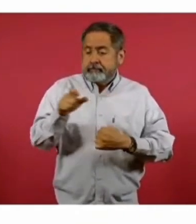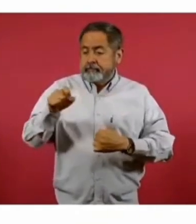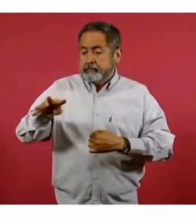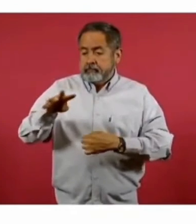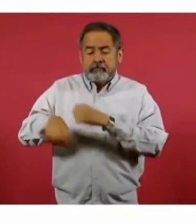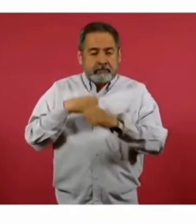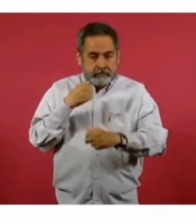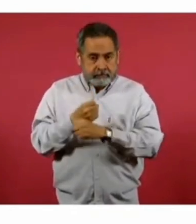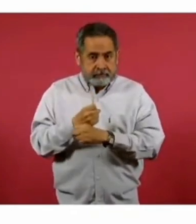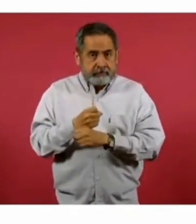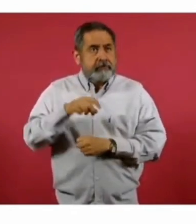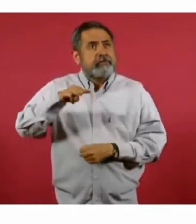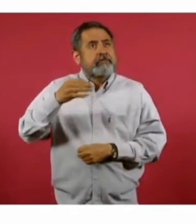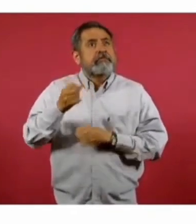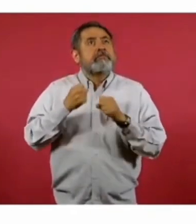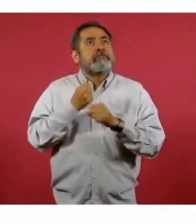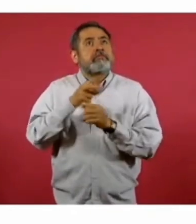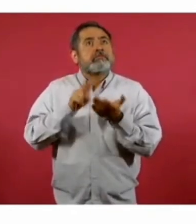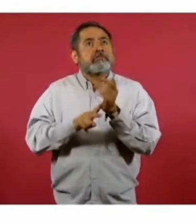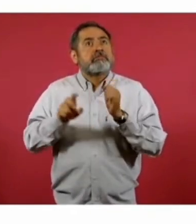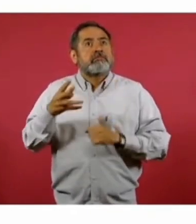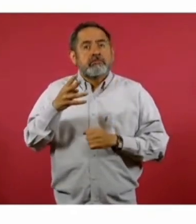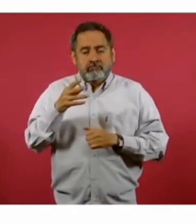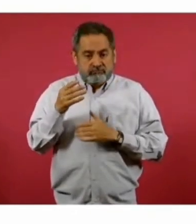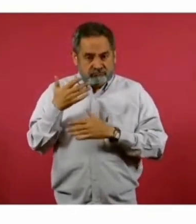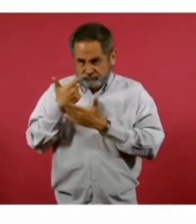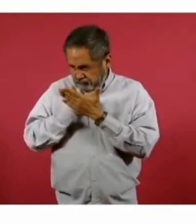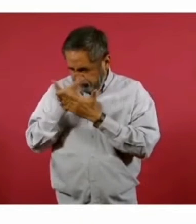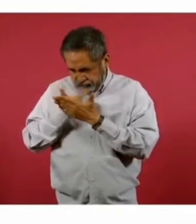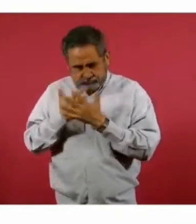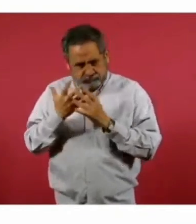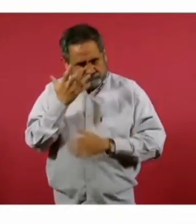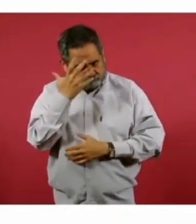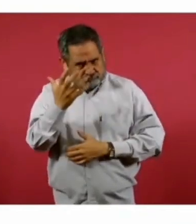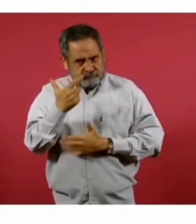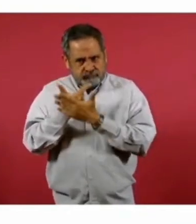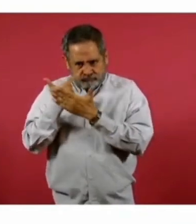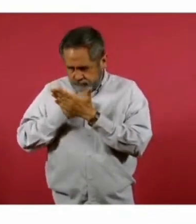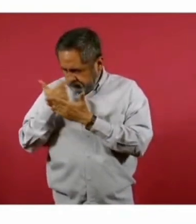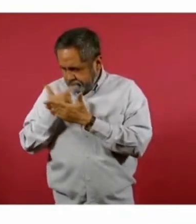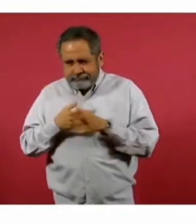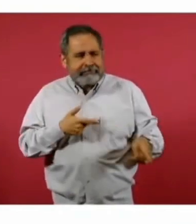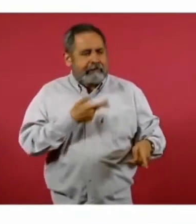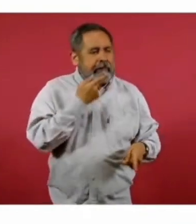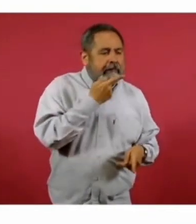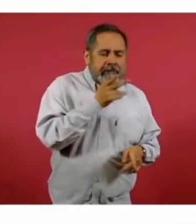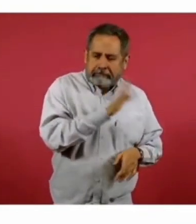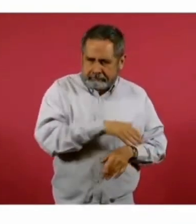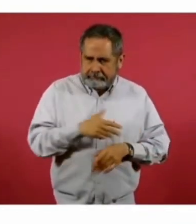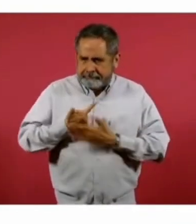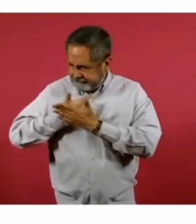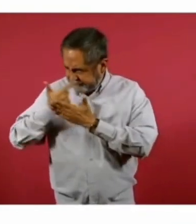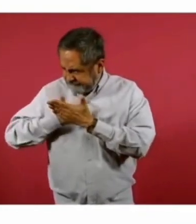hasta mayo del 2024, con datos serios, no con estudios patito,